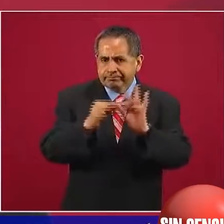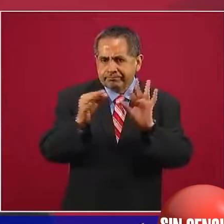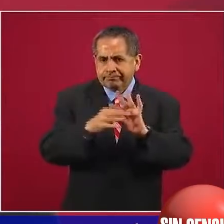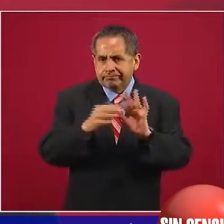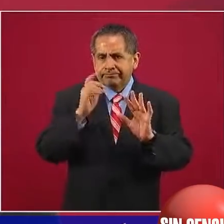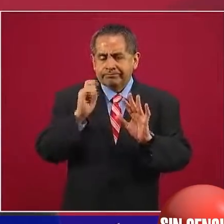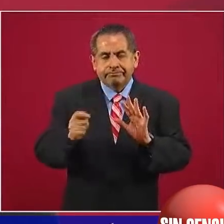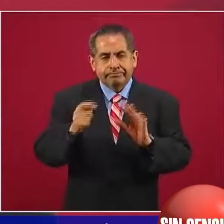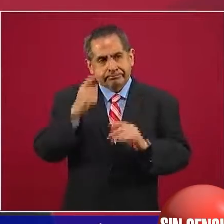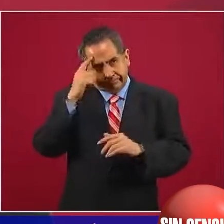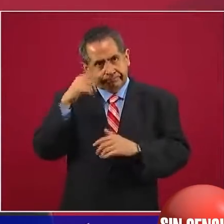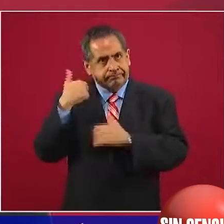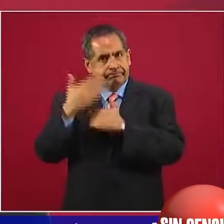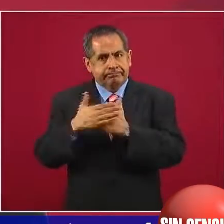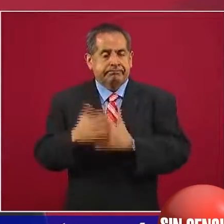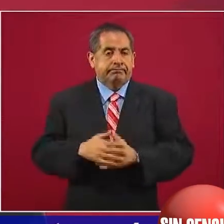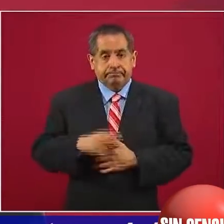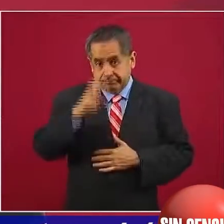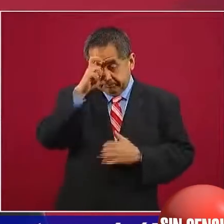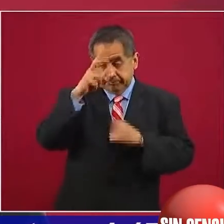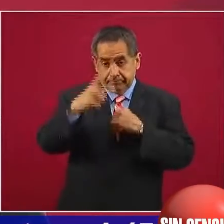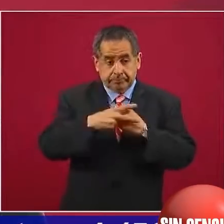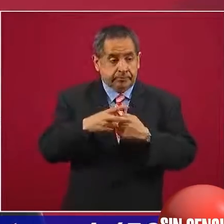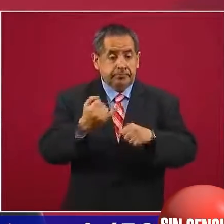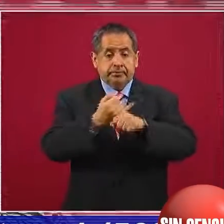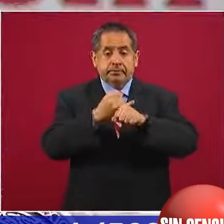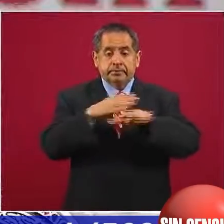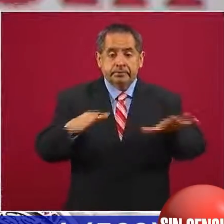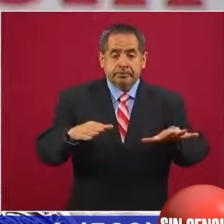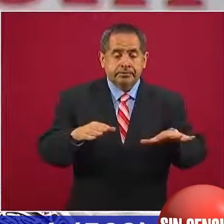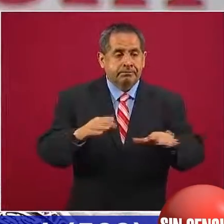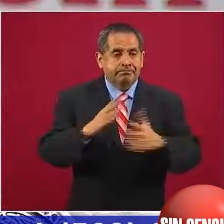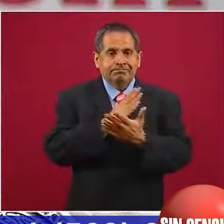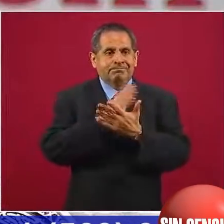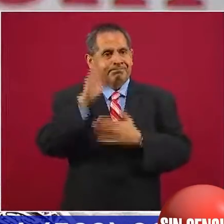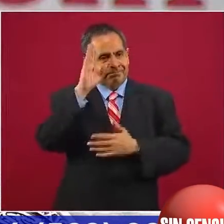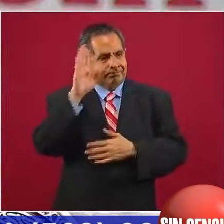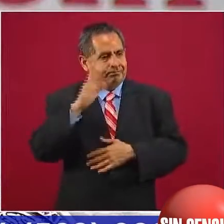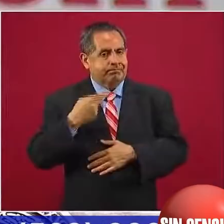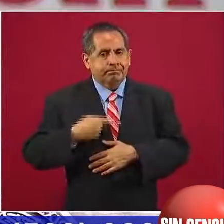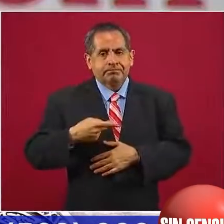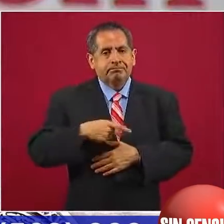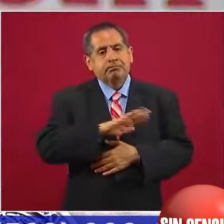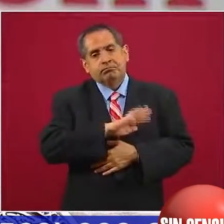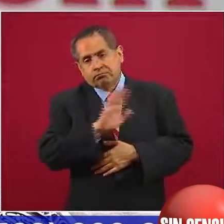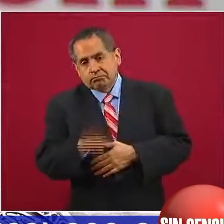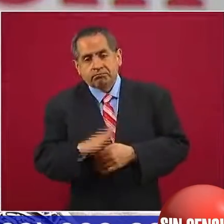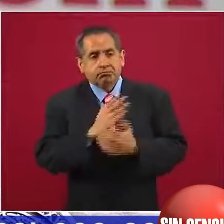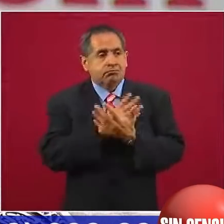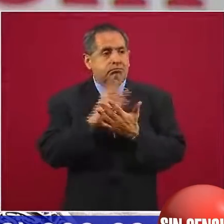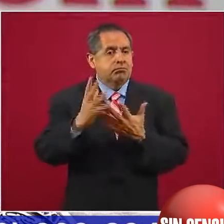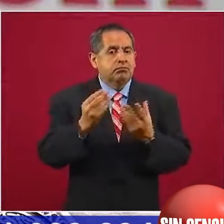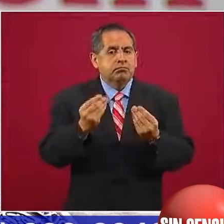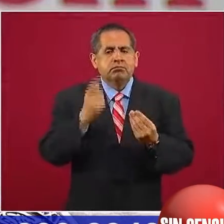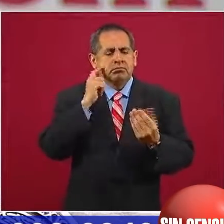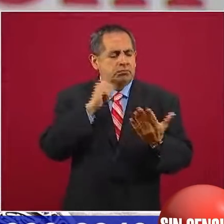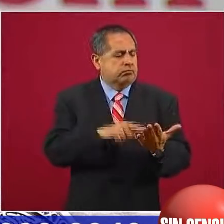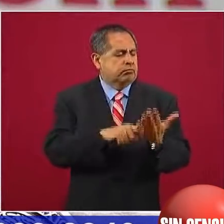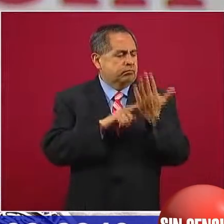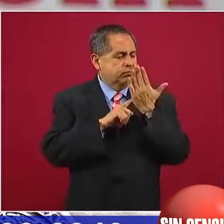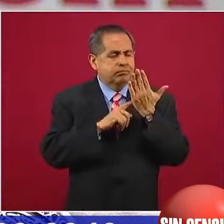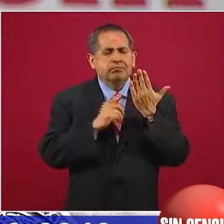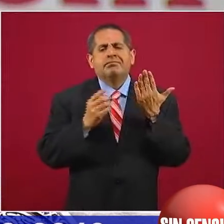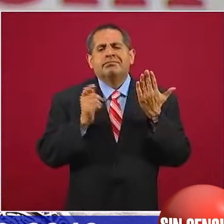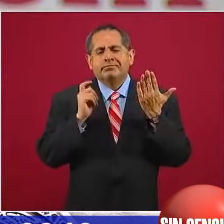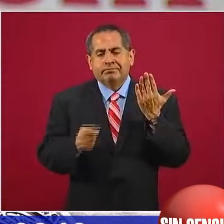qué esperar. En Europa, el informe de exceso de mortalidad lo que muestra es cuántas veces